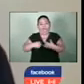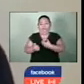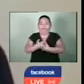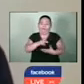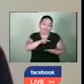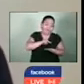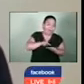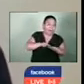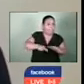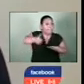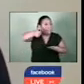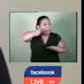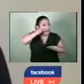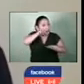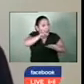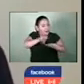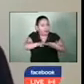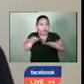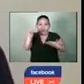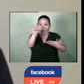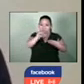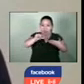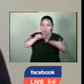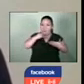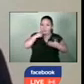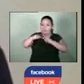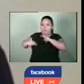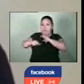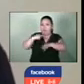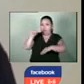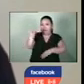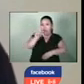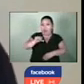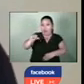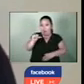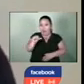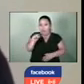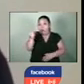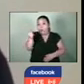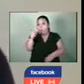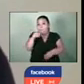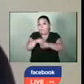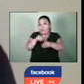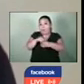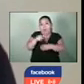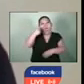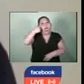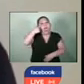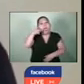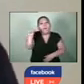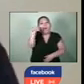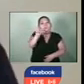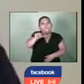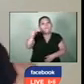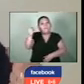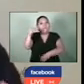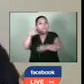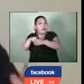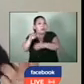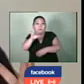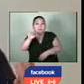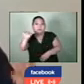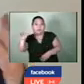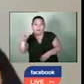mensaje. Por ejemplo, el dominio, el remitente. Si nuestra entidad bancaria es Banco Nacional Comercial, revisar